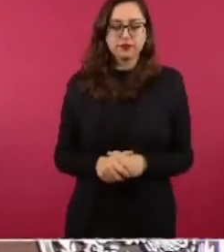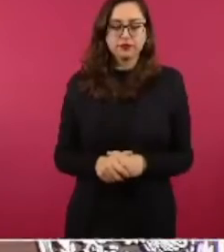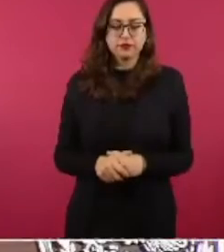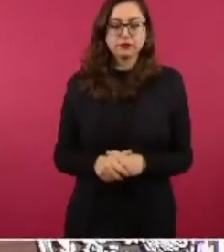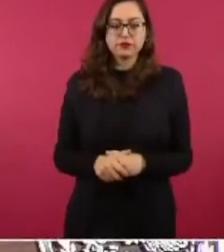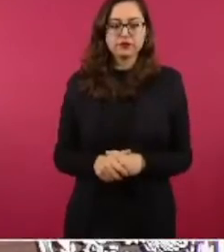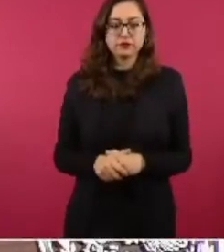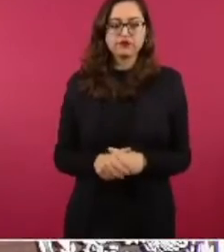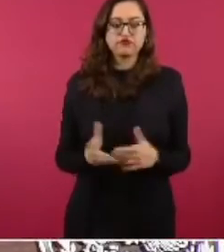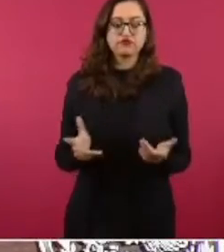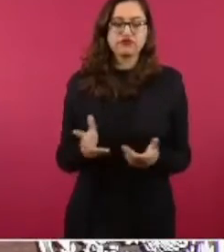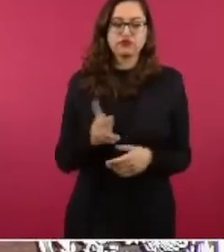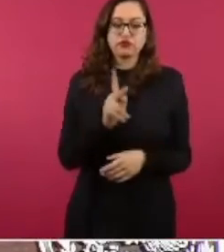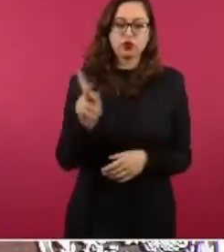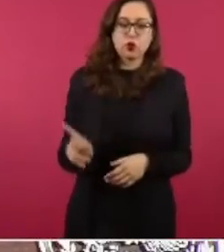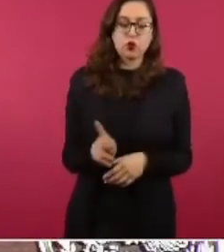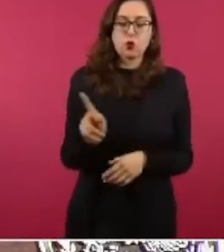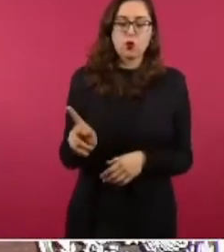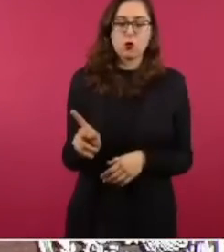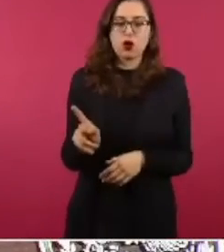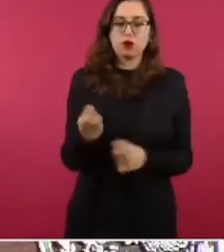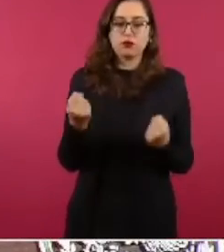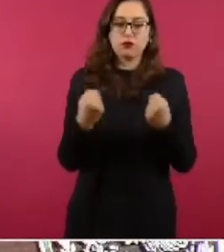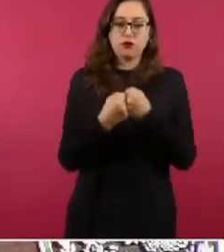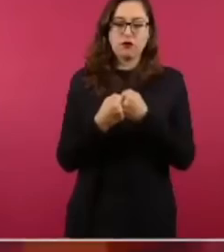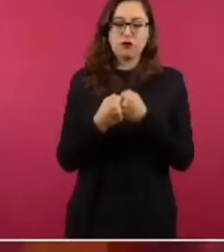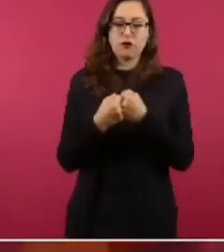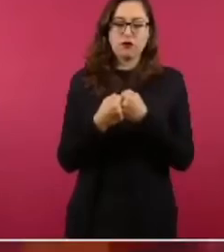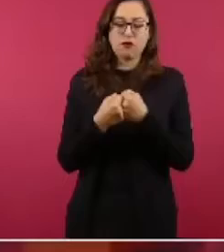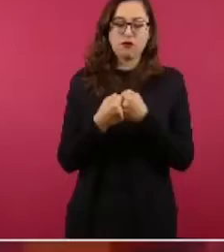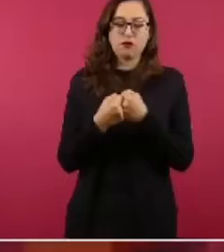Es un pueblo en los límites